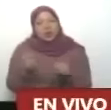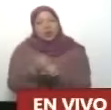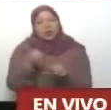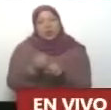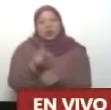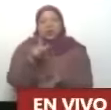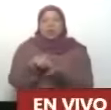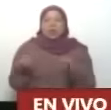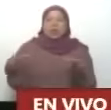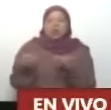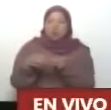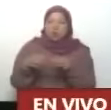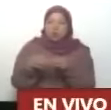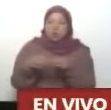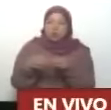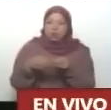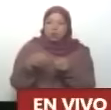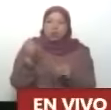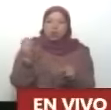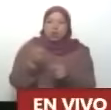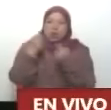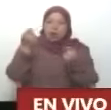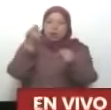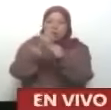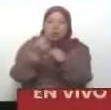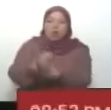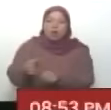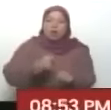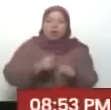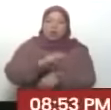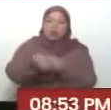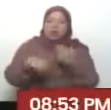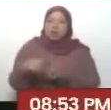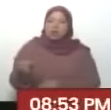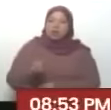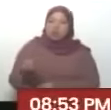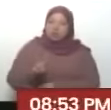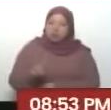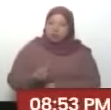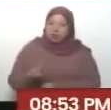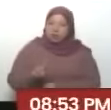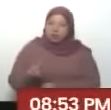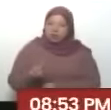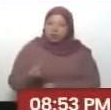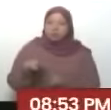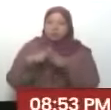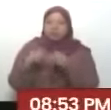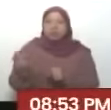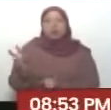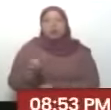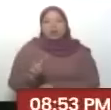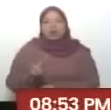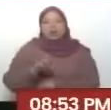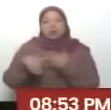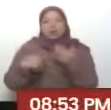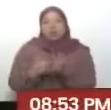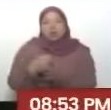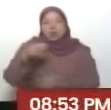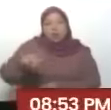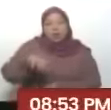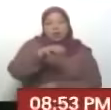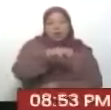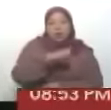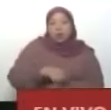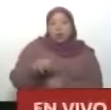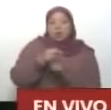a todo el equipo de los comandos de campaña del Movimiento Venezuela Toda en todo el país, en todos los estados, en